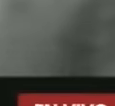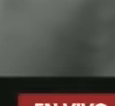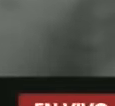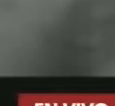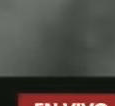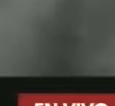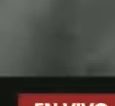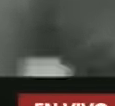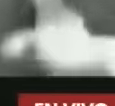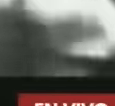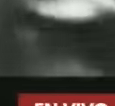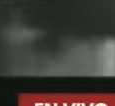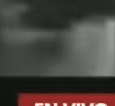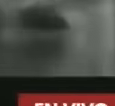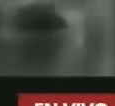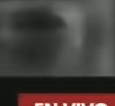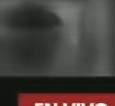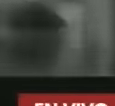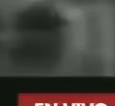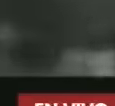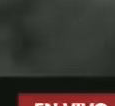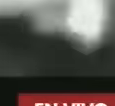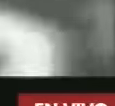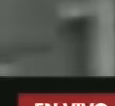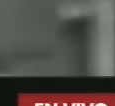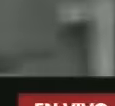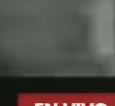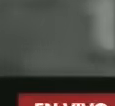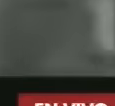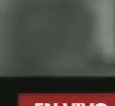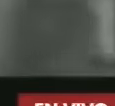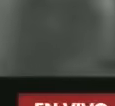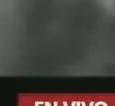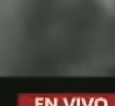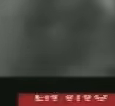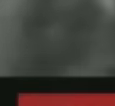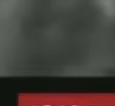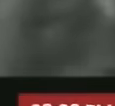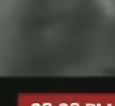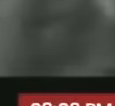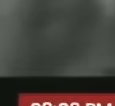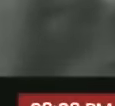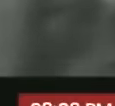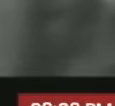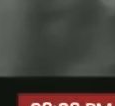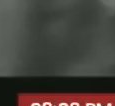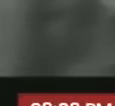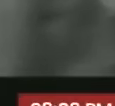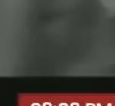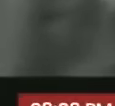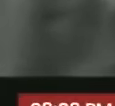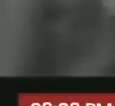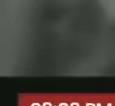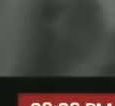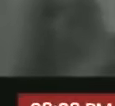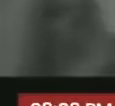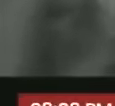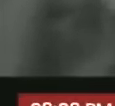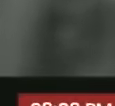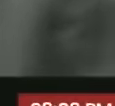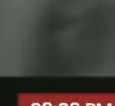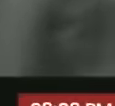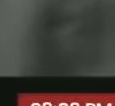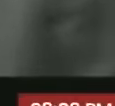en guerra, un venezolano pide ayuda al exterior contra el país, lo fusilan. Lo cual indica que está, en ese caso